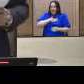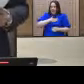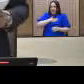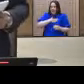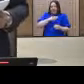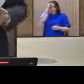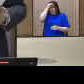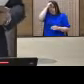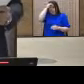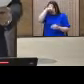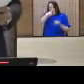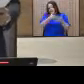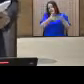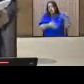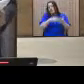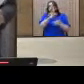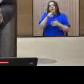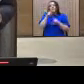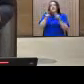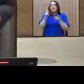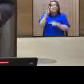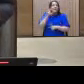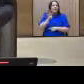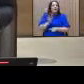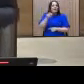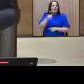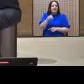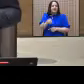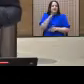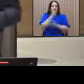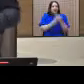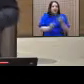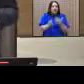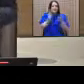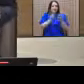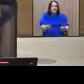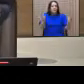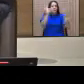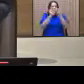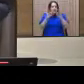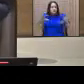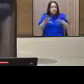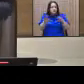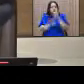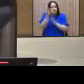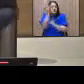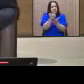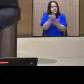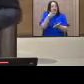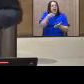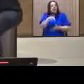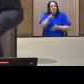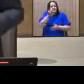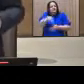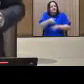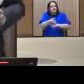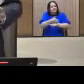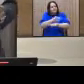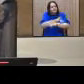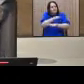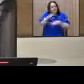que activa la economía y es eso lo que tenemos que generar y darle una solución en este